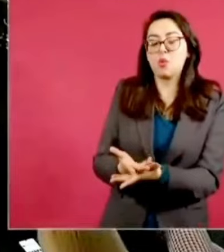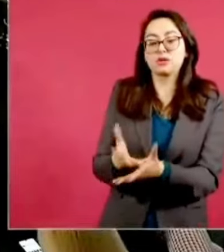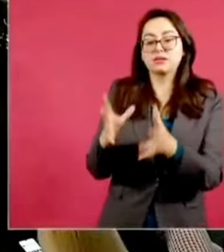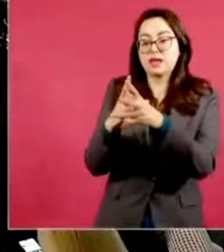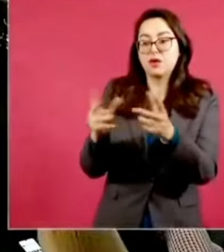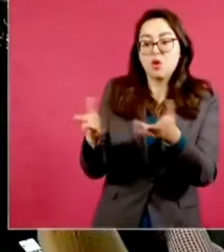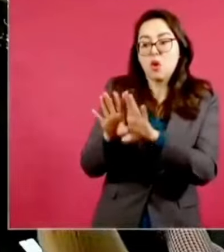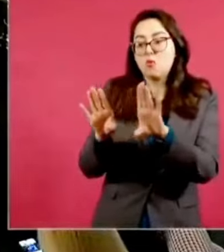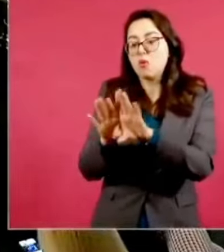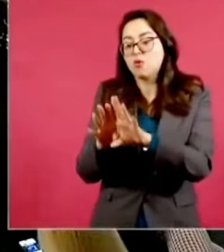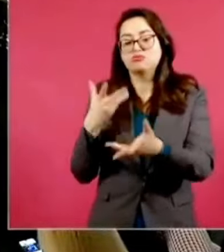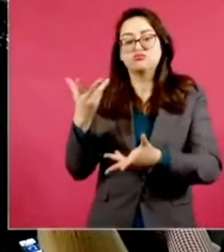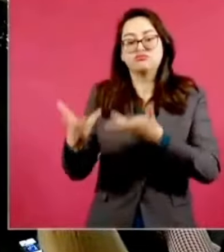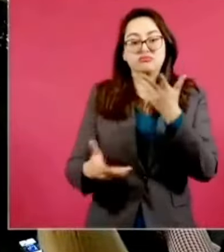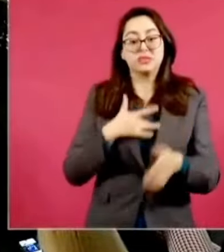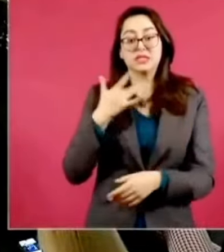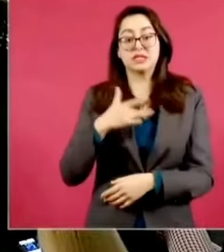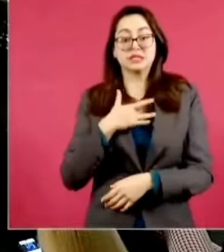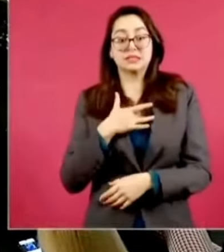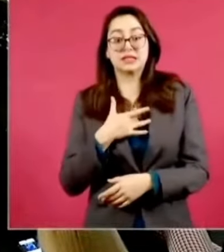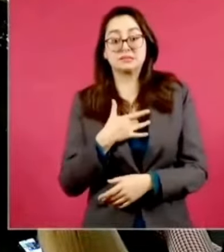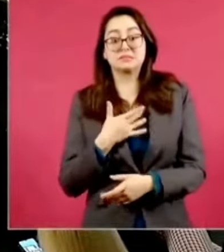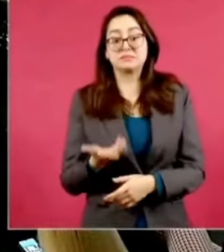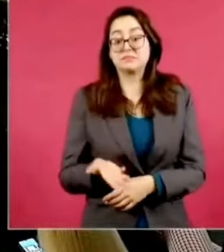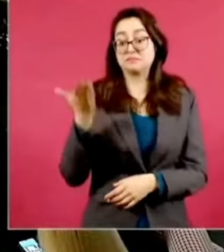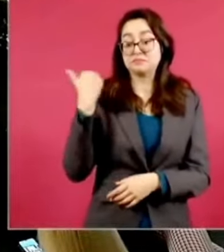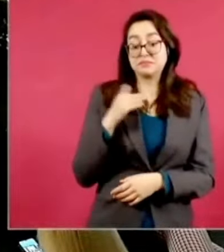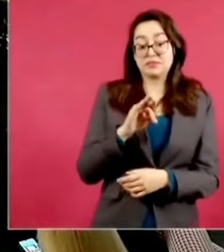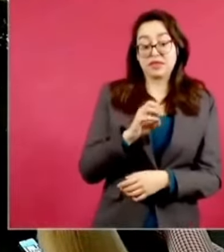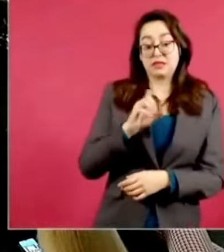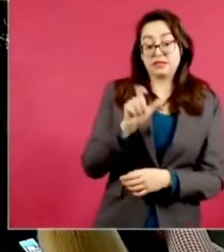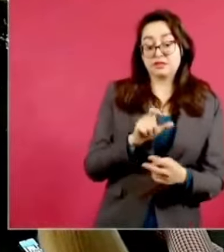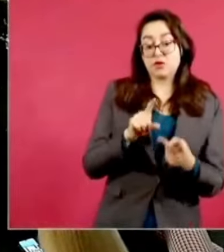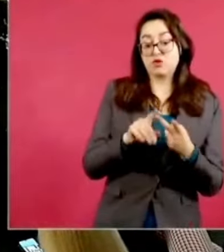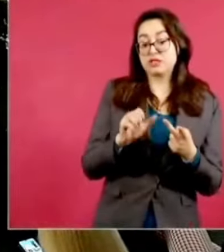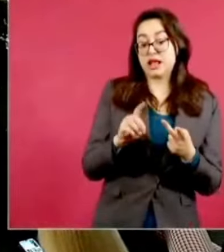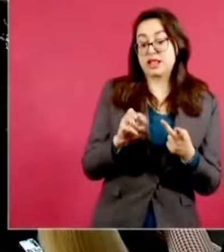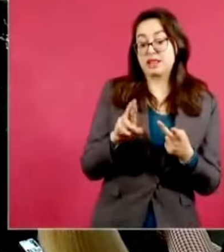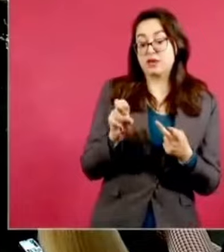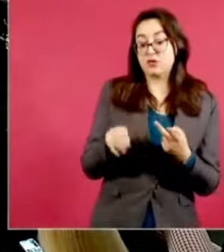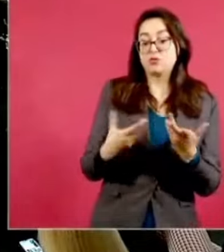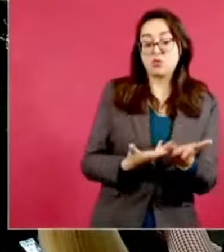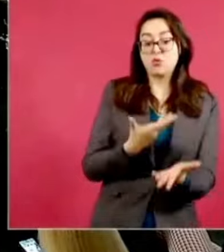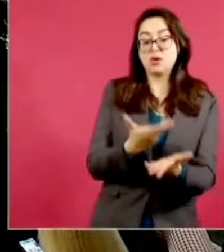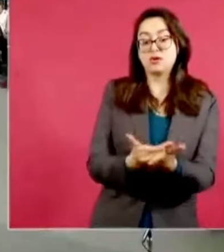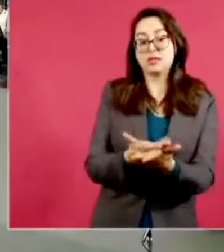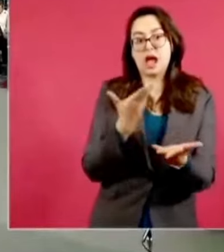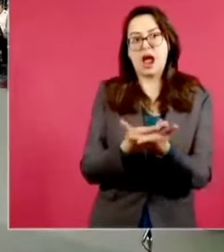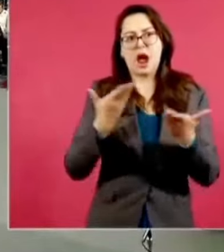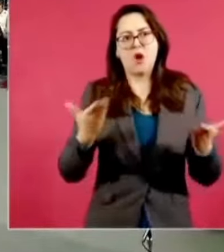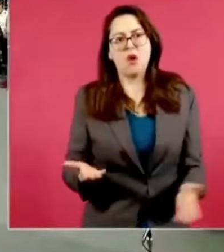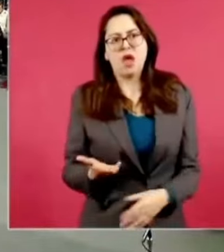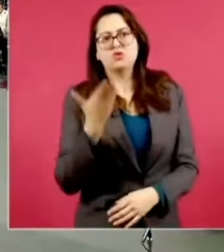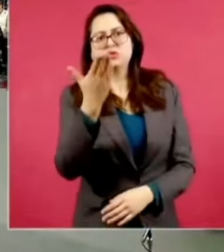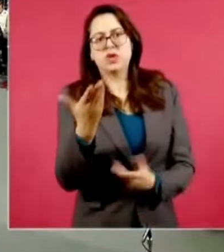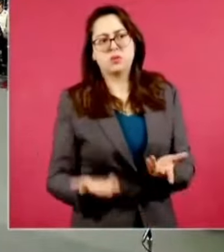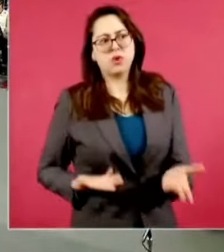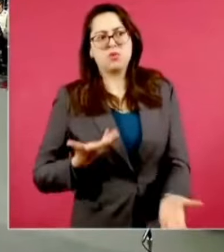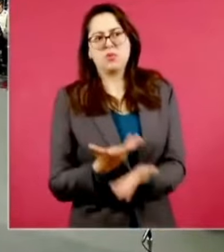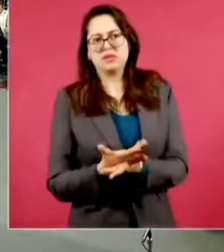la que entonces presenta Vicente Fox y que de hecho defendió Felipe Calderón, que era diputado en ese momento? Bueno, lo primero es que se